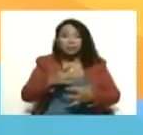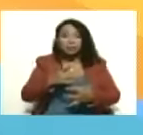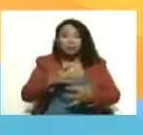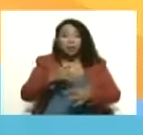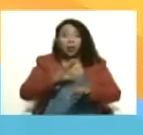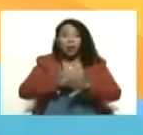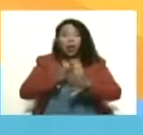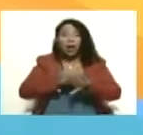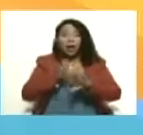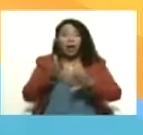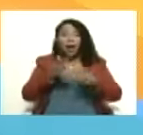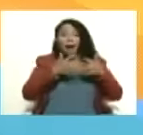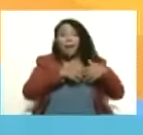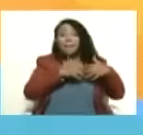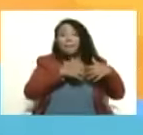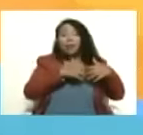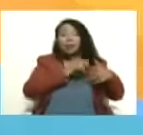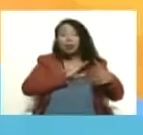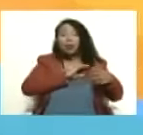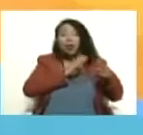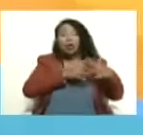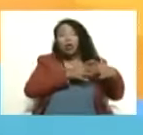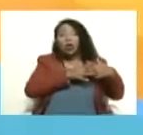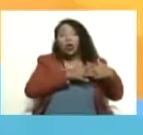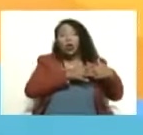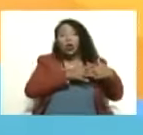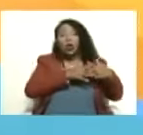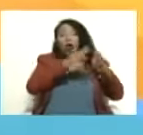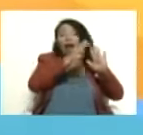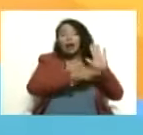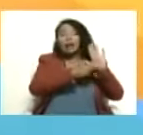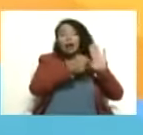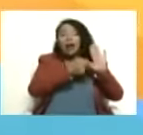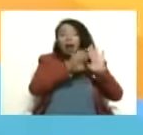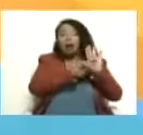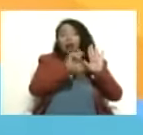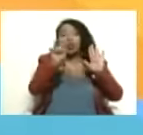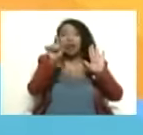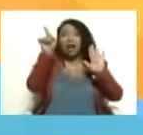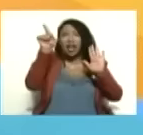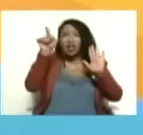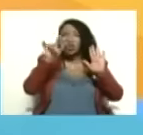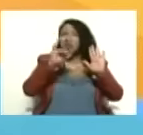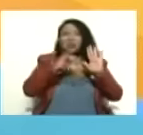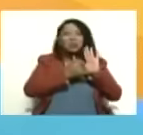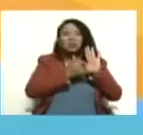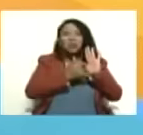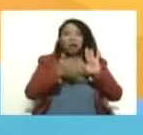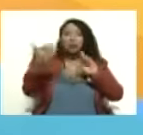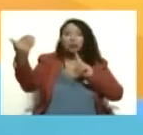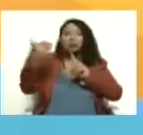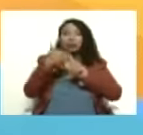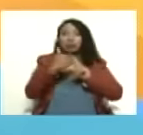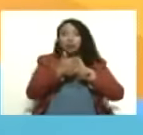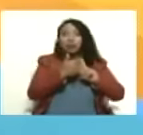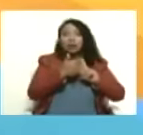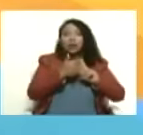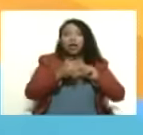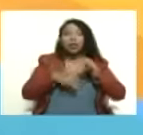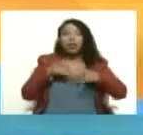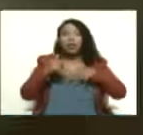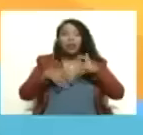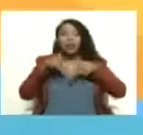pretendía que se dejara sin afecto no es más que una agresión no es más como dijo la vicepresidenta que un acto de coloniae